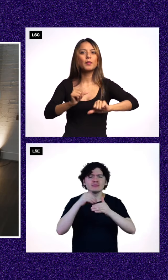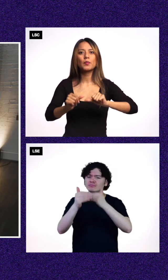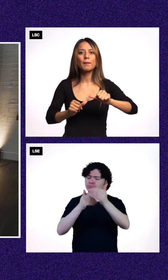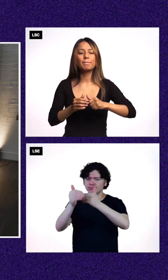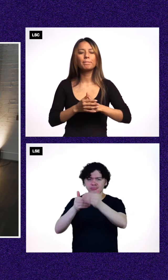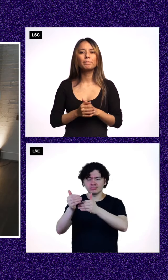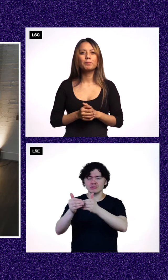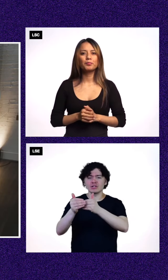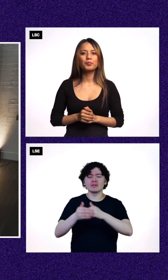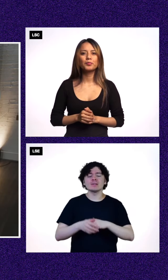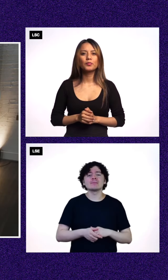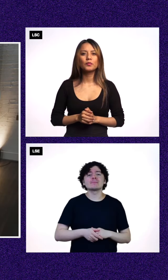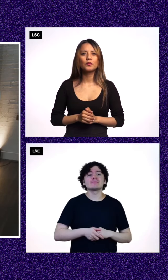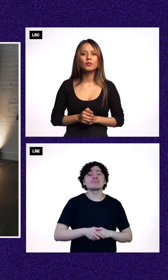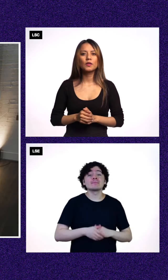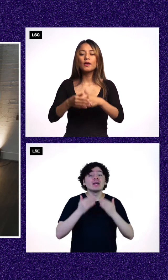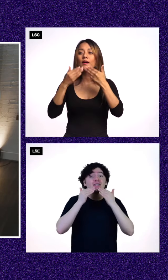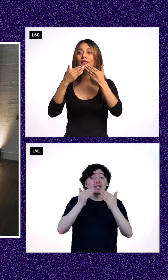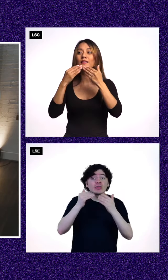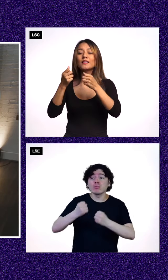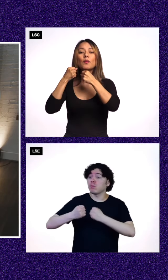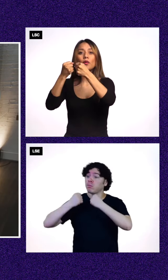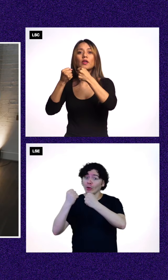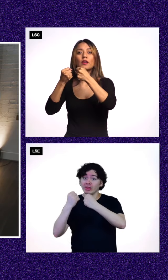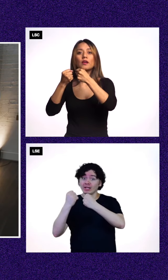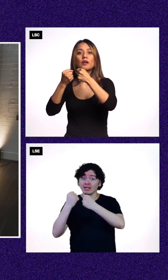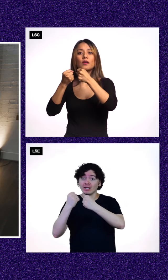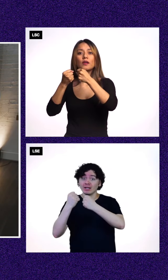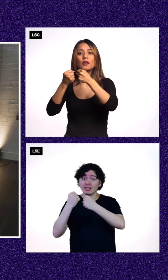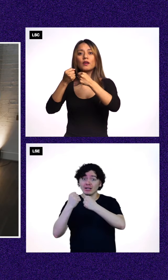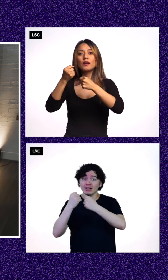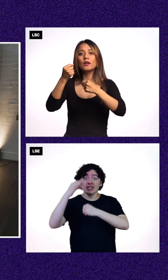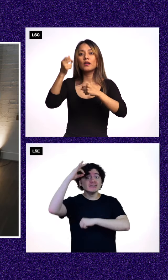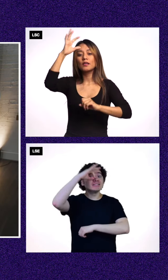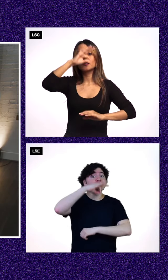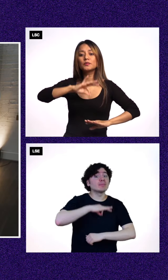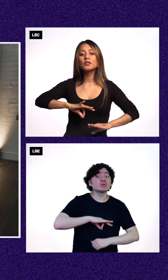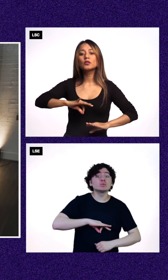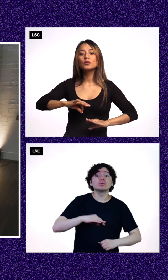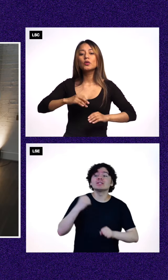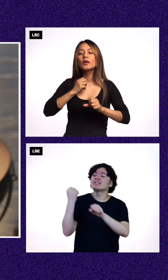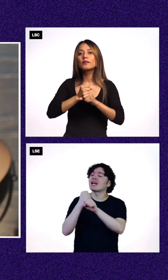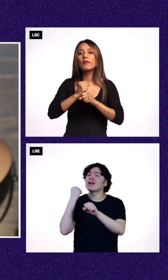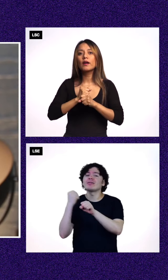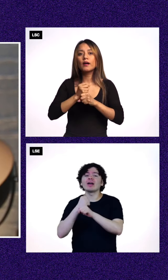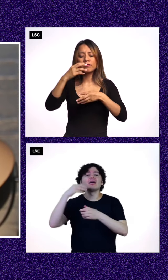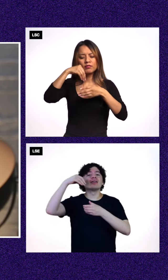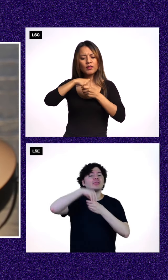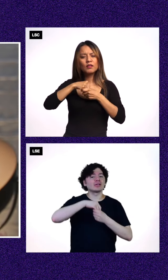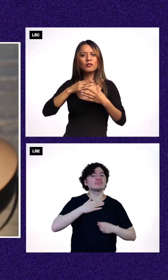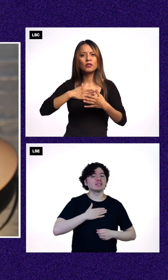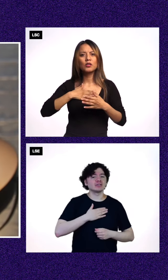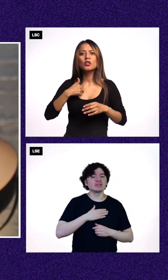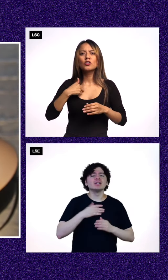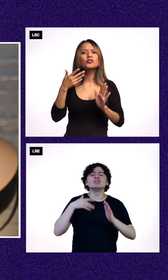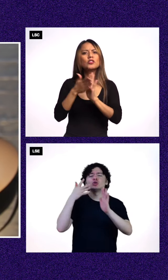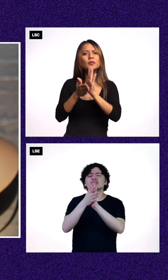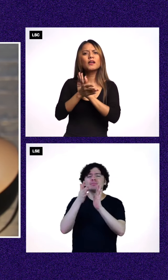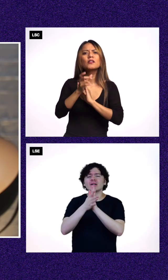imaginarnos o pedir, por el poder que obra eficazmente en nosotros. Solo os estoy dando ejemplos